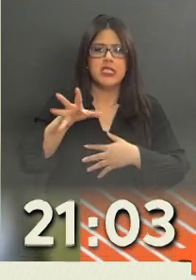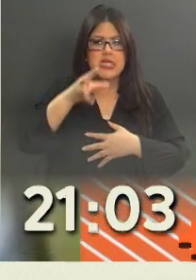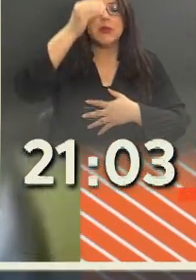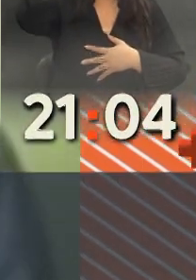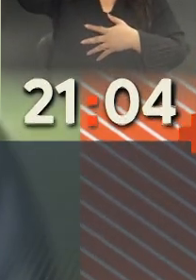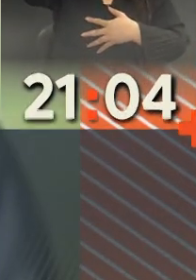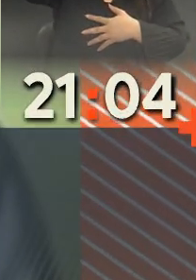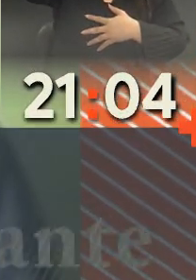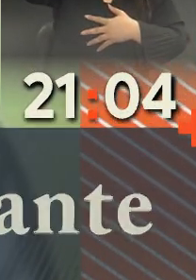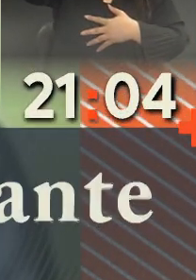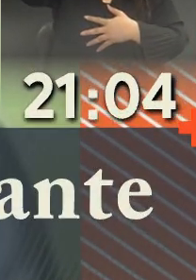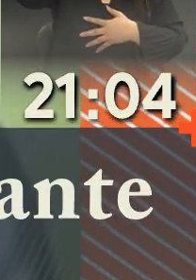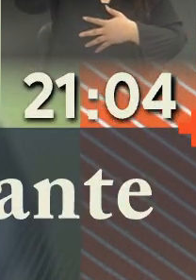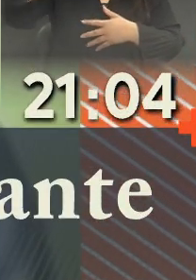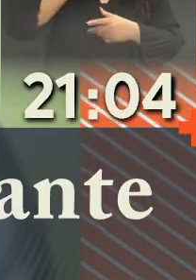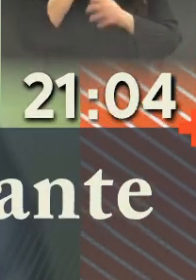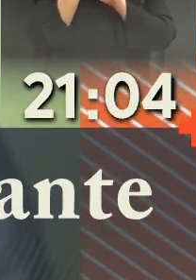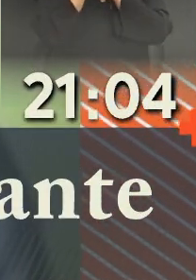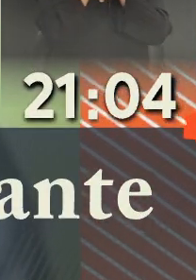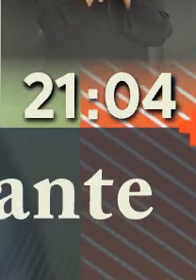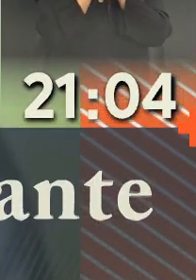que lo oculté